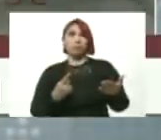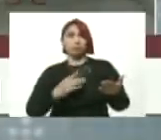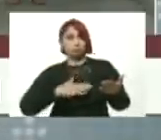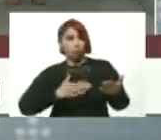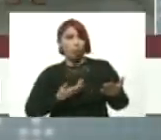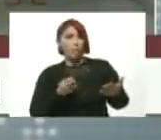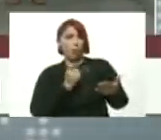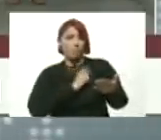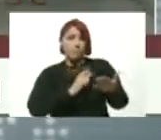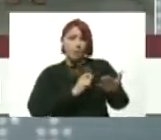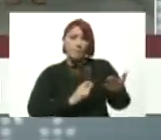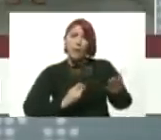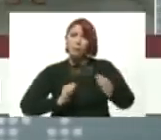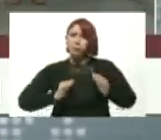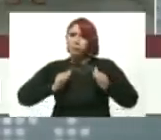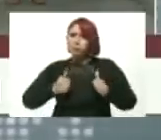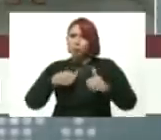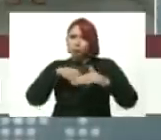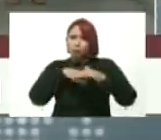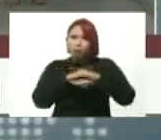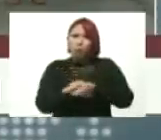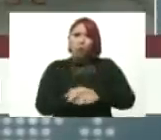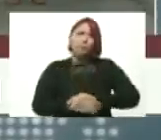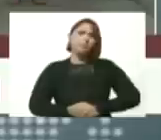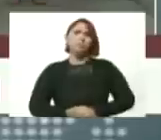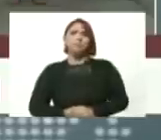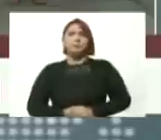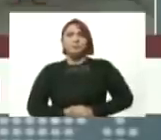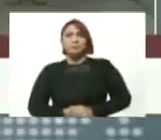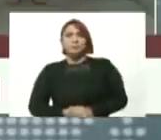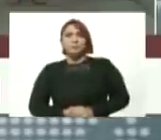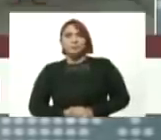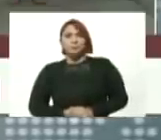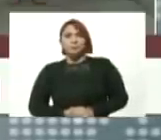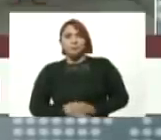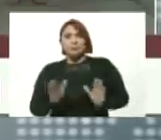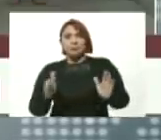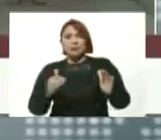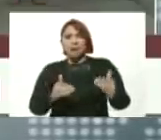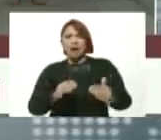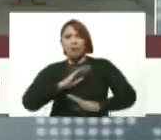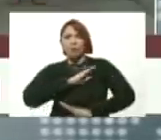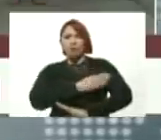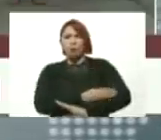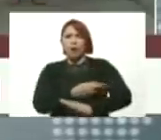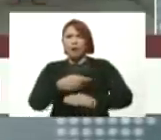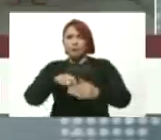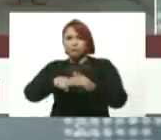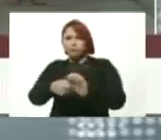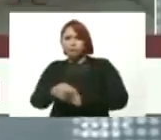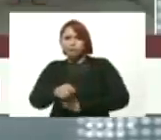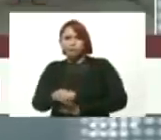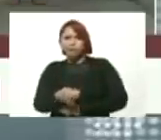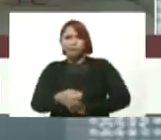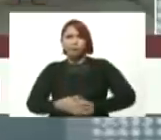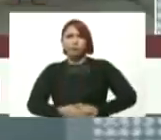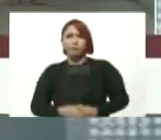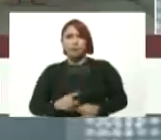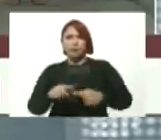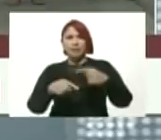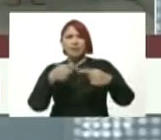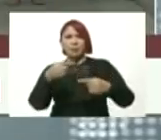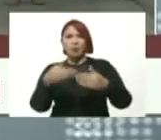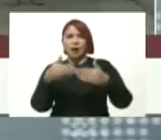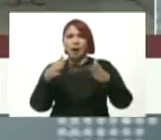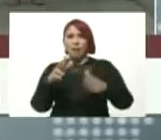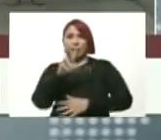escribiendo las guardamos en depósito en una caja fuerte y que la desclasifiquen dentro de 30 años